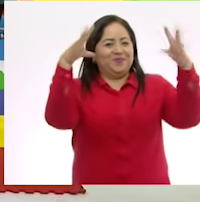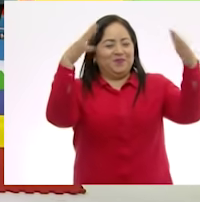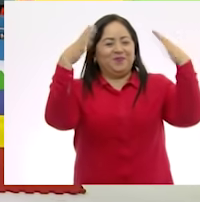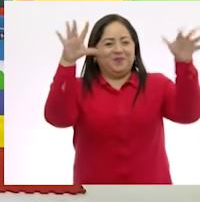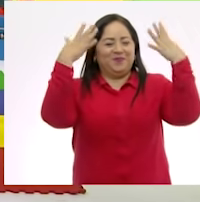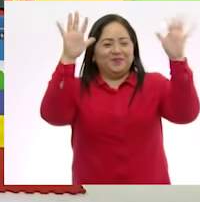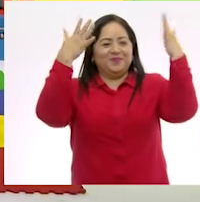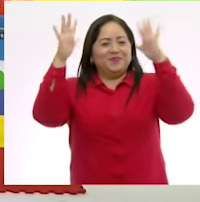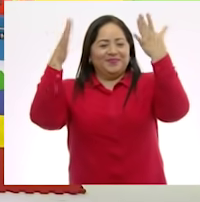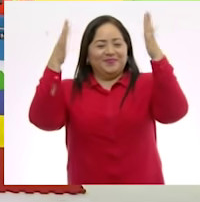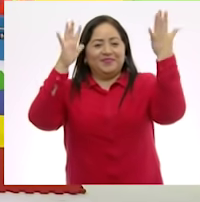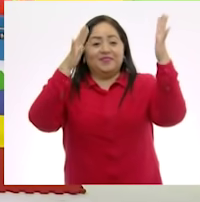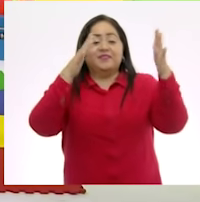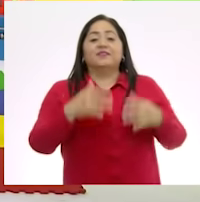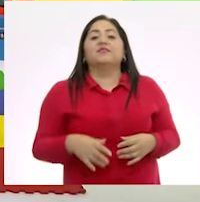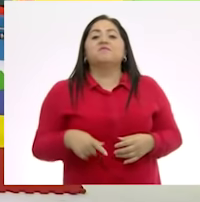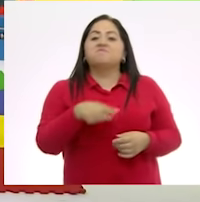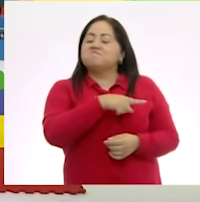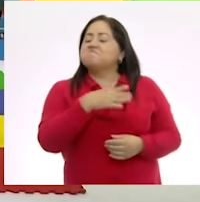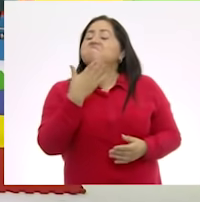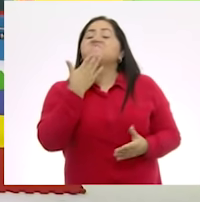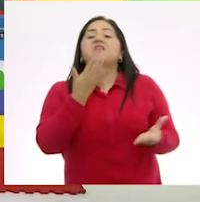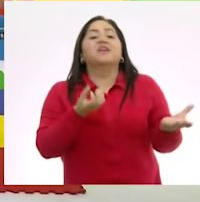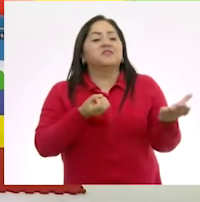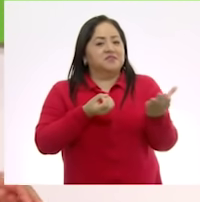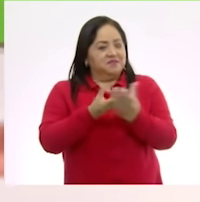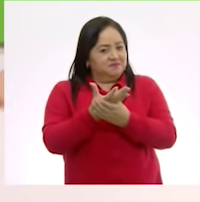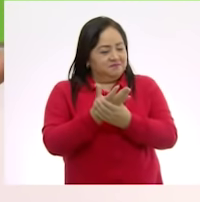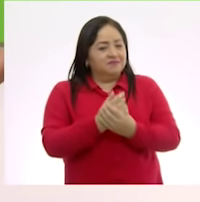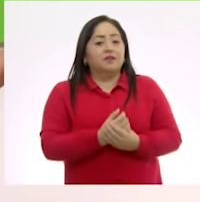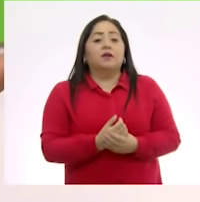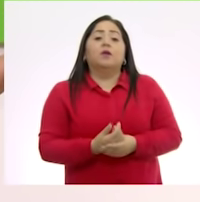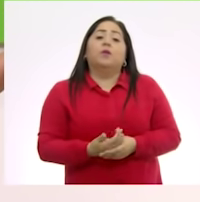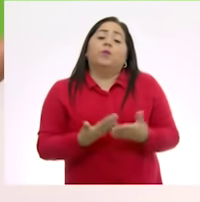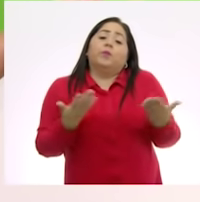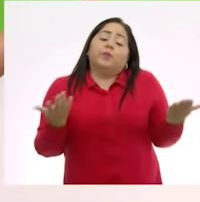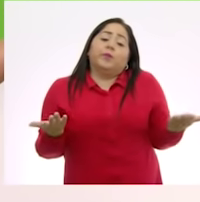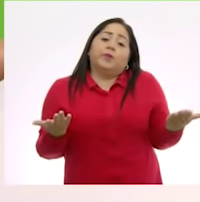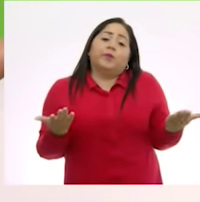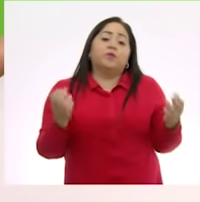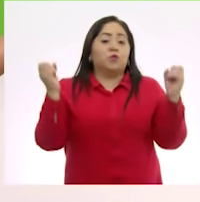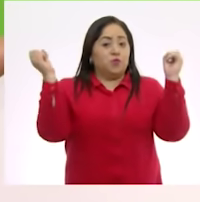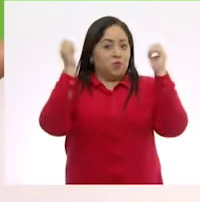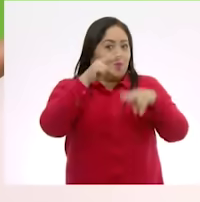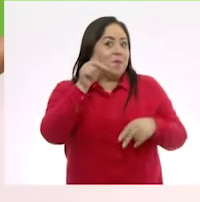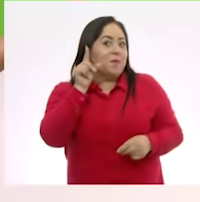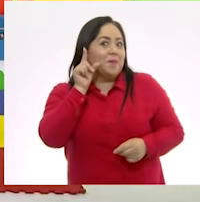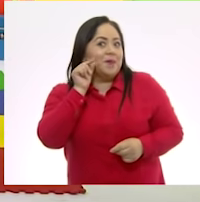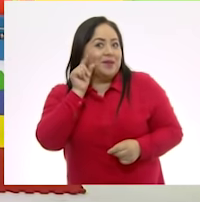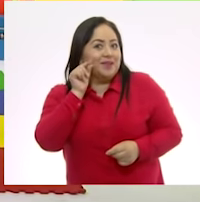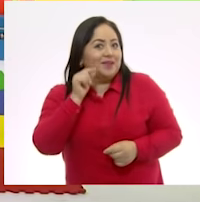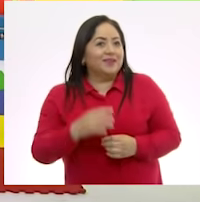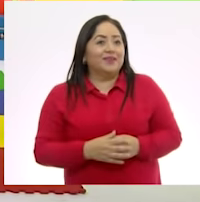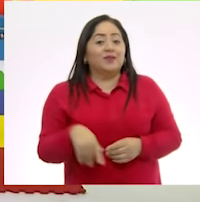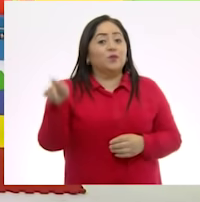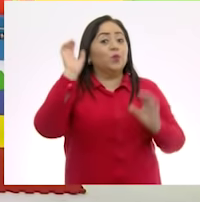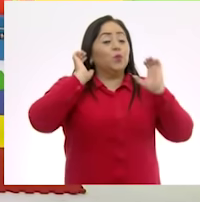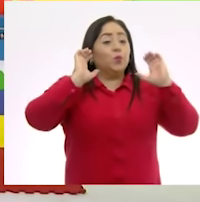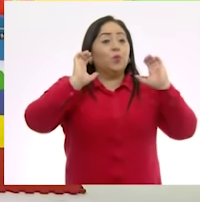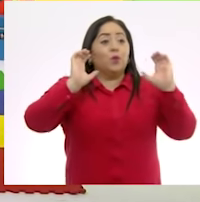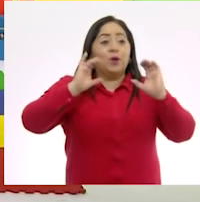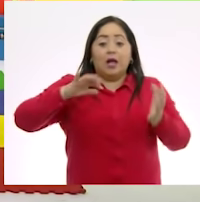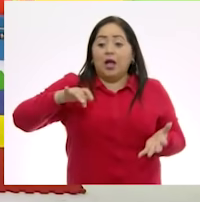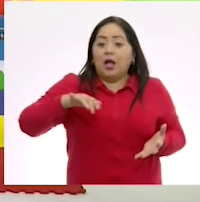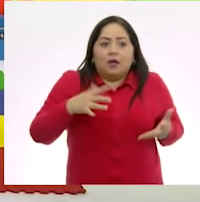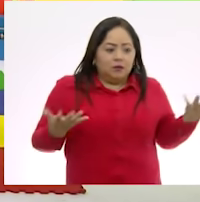¡Bravo! Le salió muy bien. Bueno, pues nos vemos mañana. ¡Cuidado con la